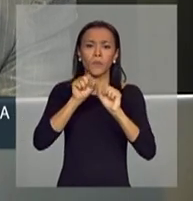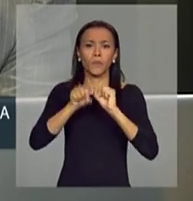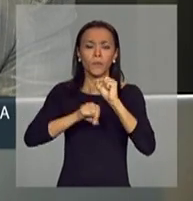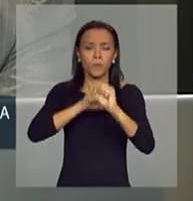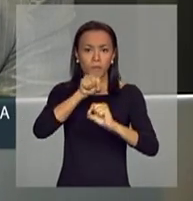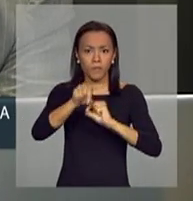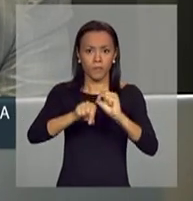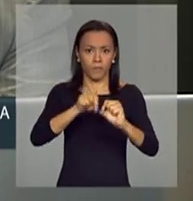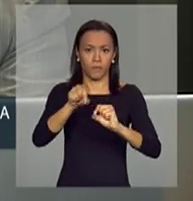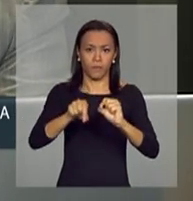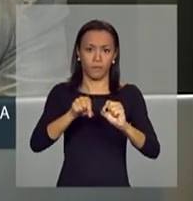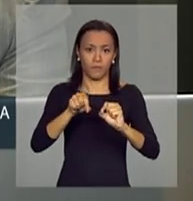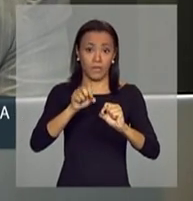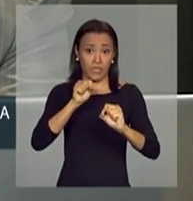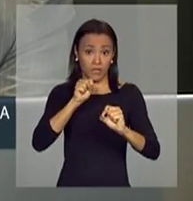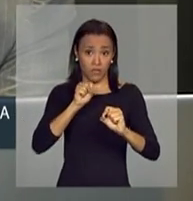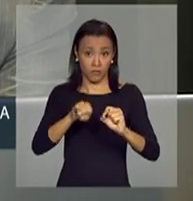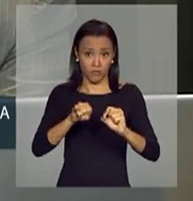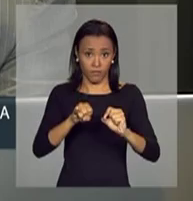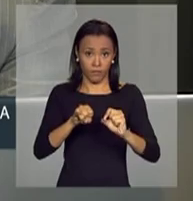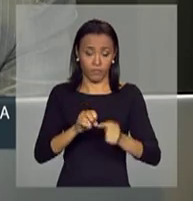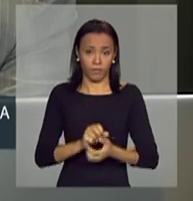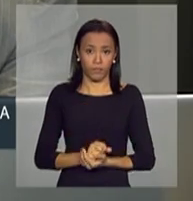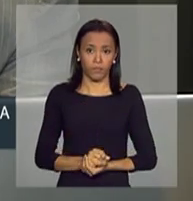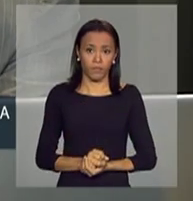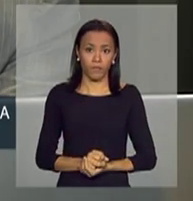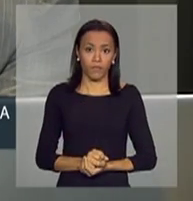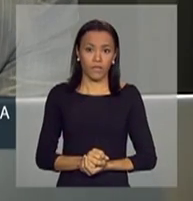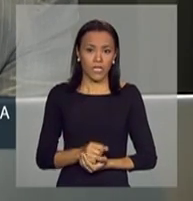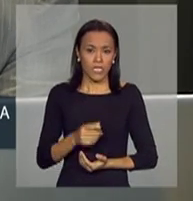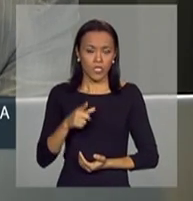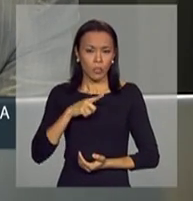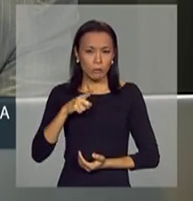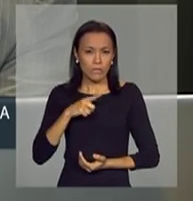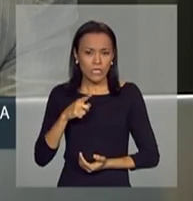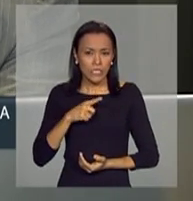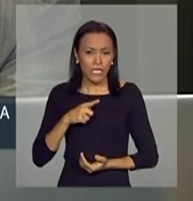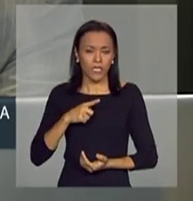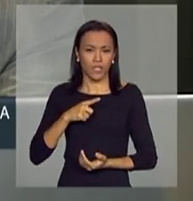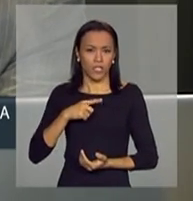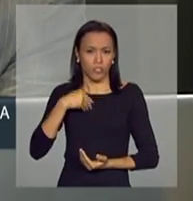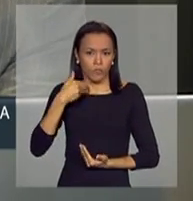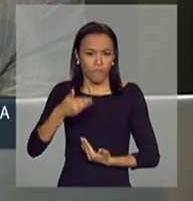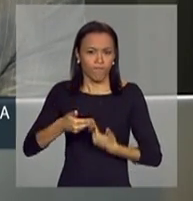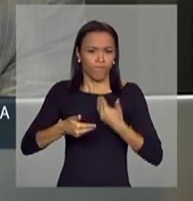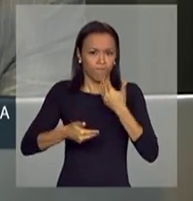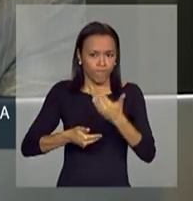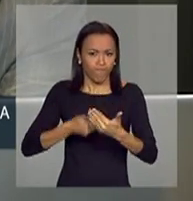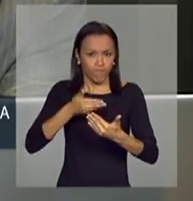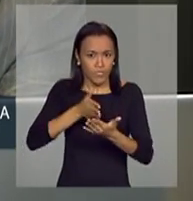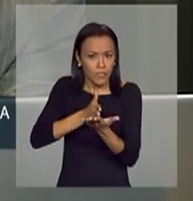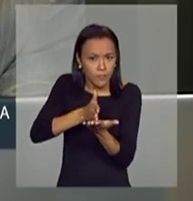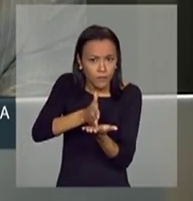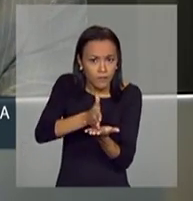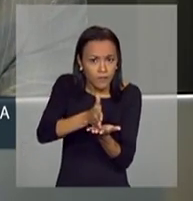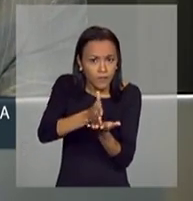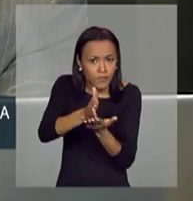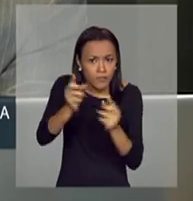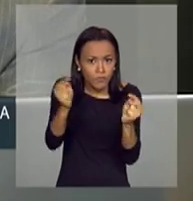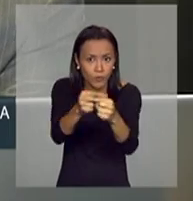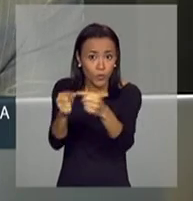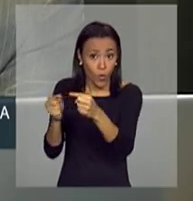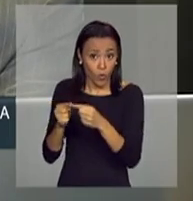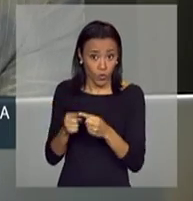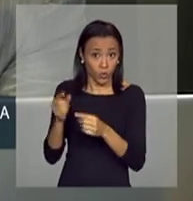justicia. Si no hay pasos concretos y decisivos en torno a la justicia, esas manifestaciones van